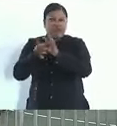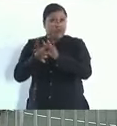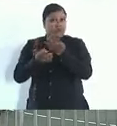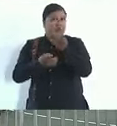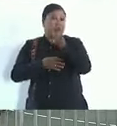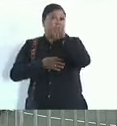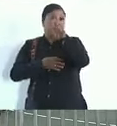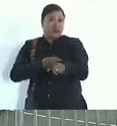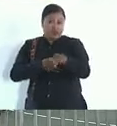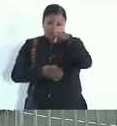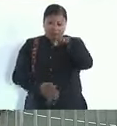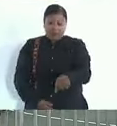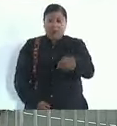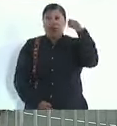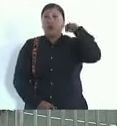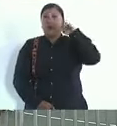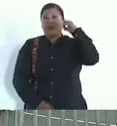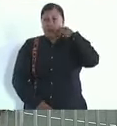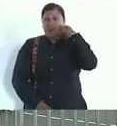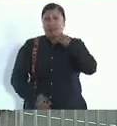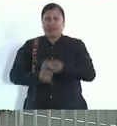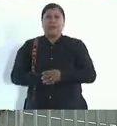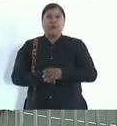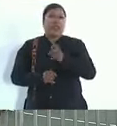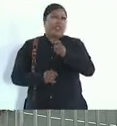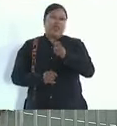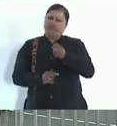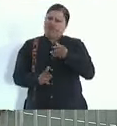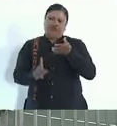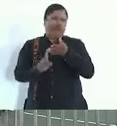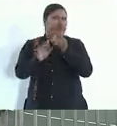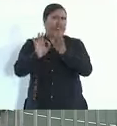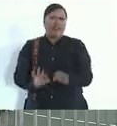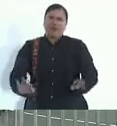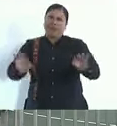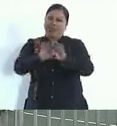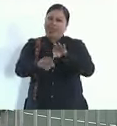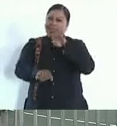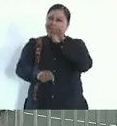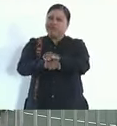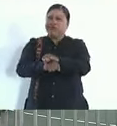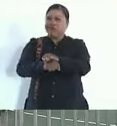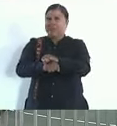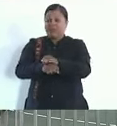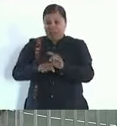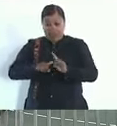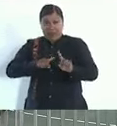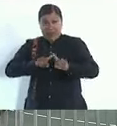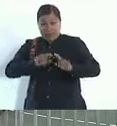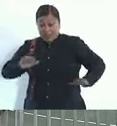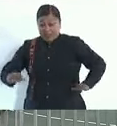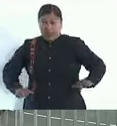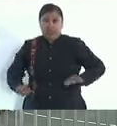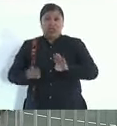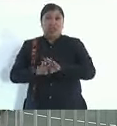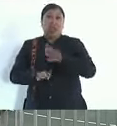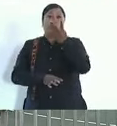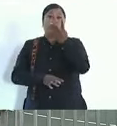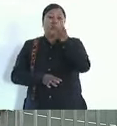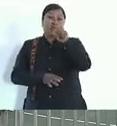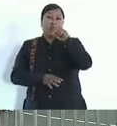que Oaxaca fue una prioridad. Estas acciones del gobierno de la Cuarta Transformación